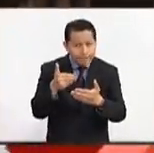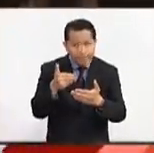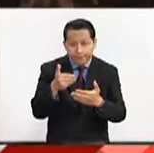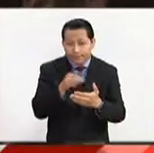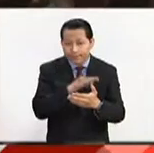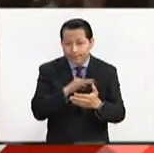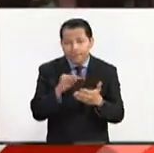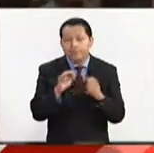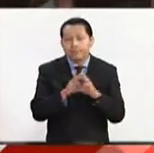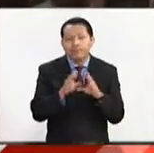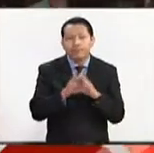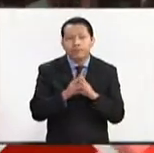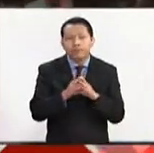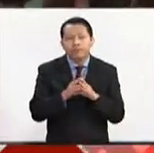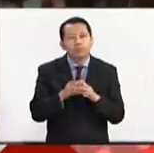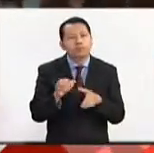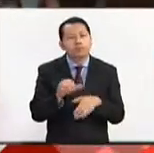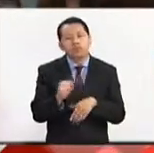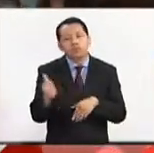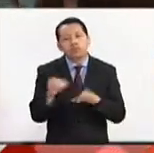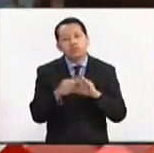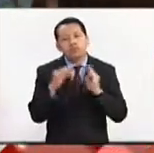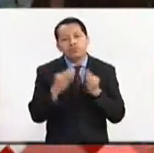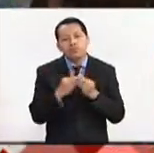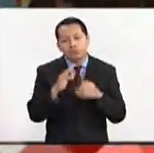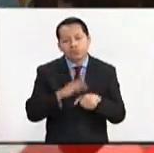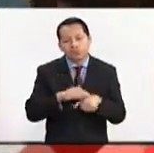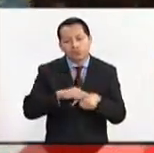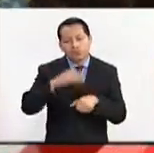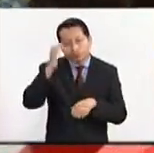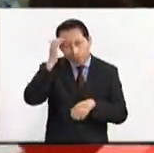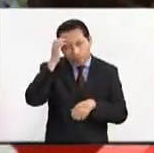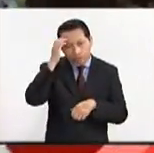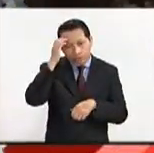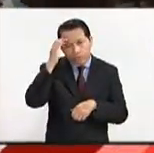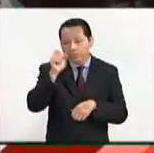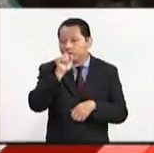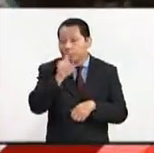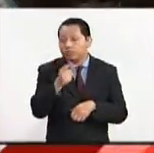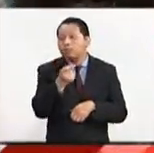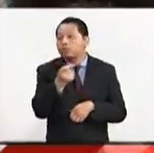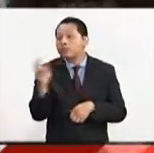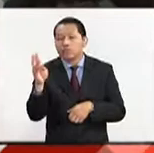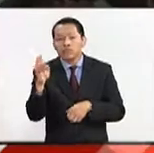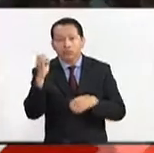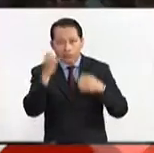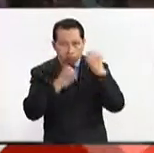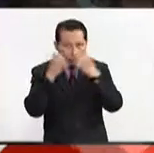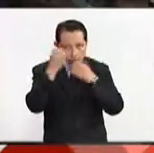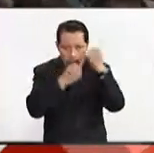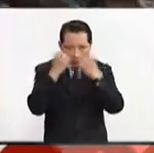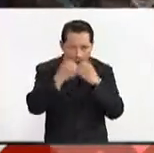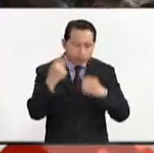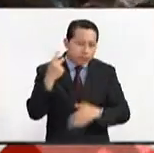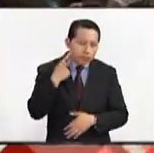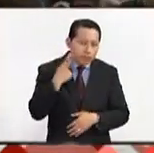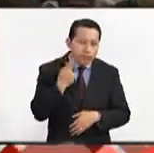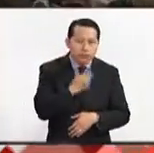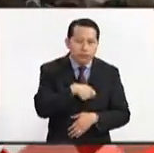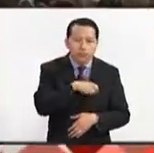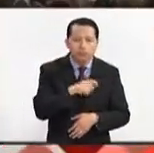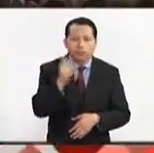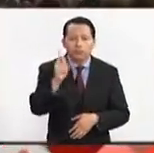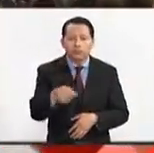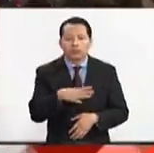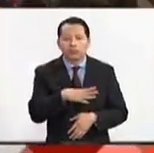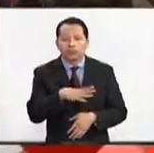puede venir por otra vía, más conocida por aquellos que analizamos frecuentemente la política española.